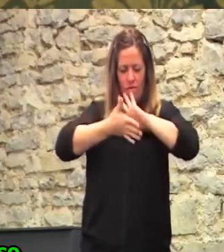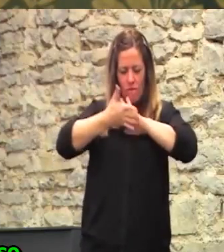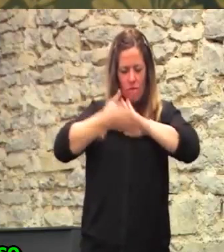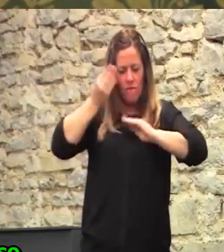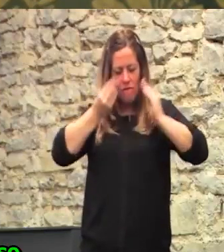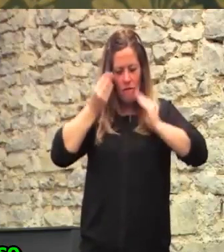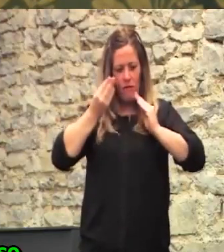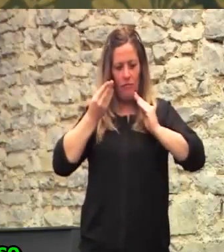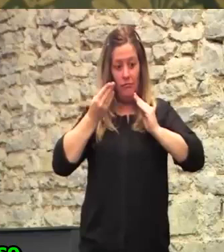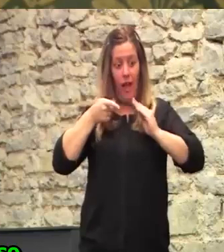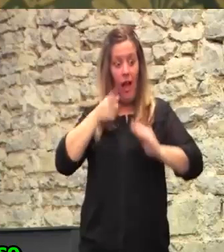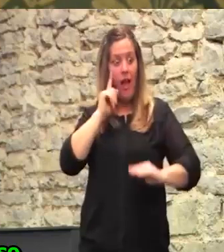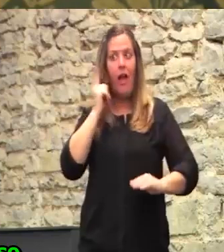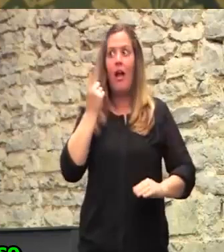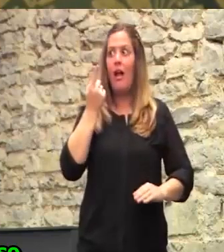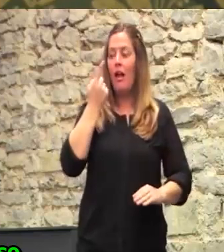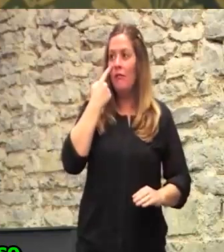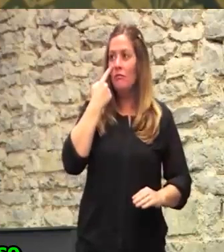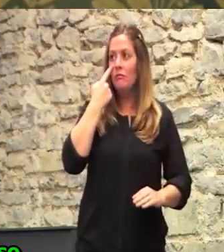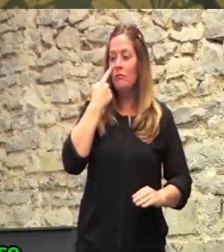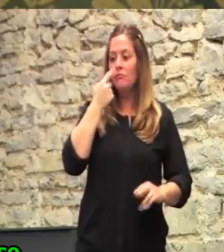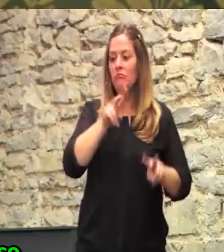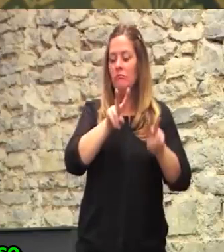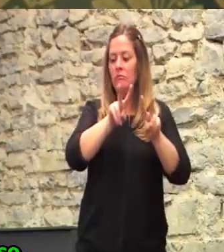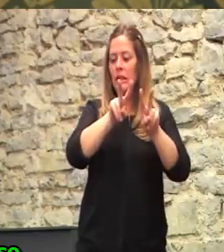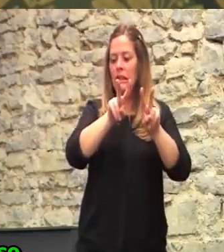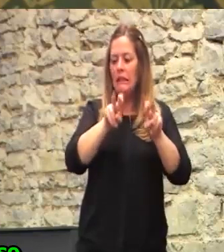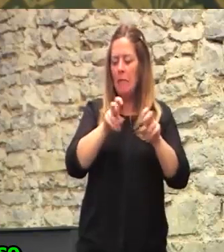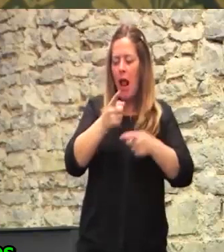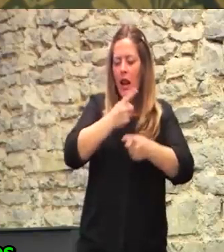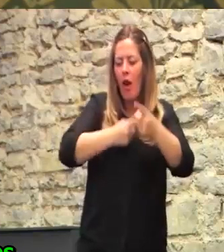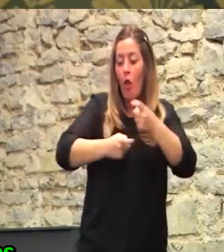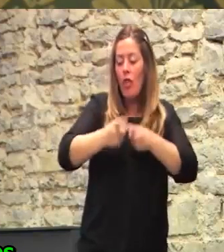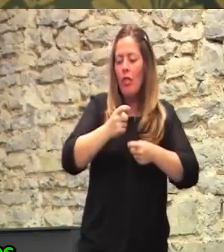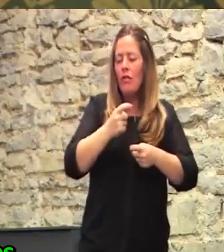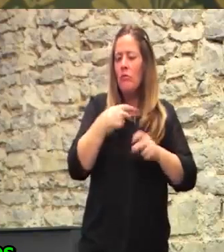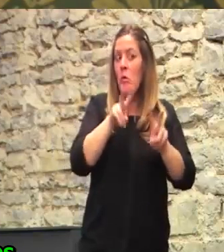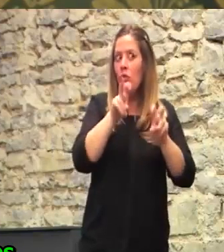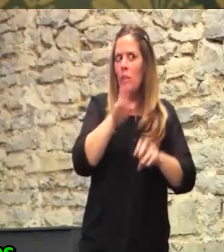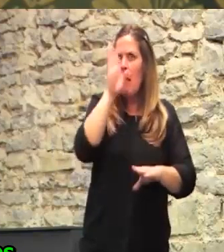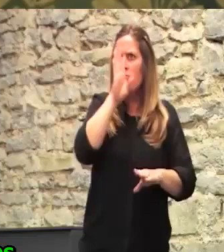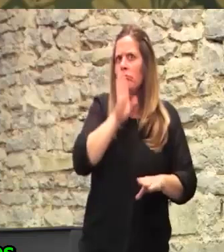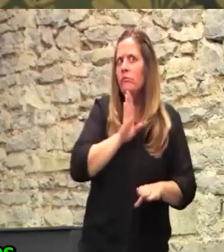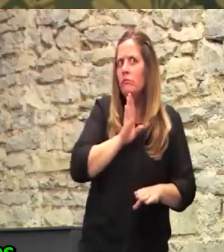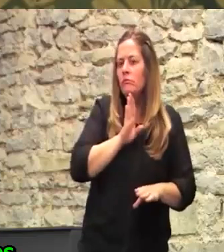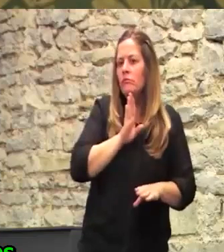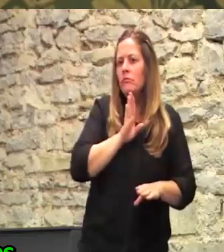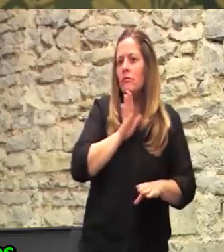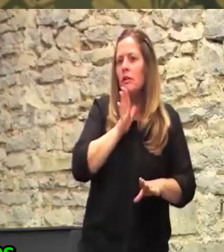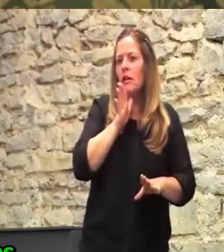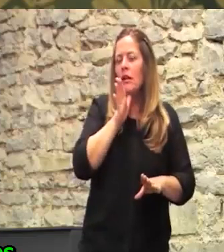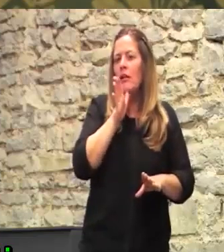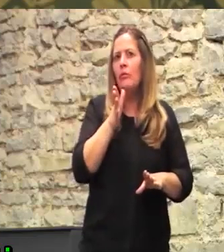era un tema realmente bastante misterioso porque se hablaba mucho de las negociaciones en